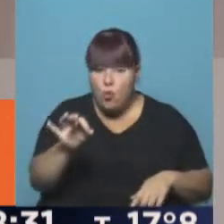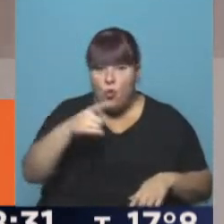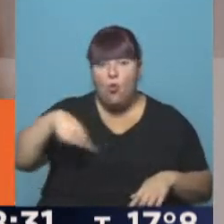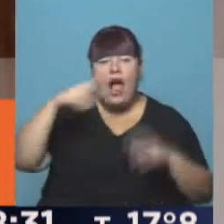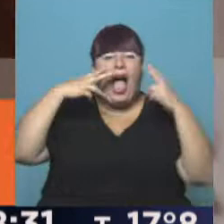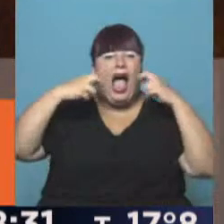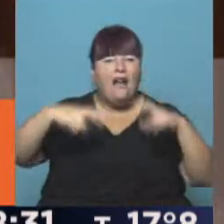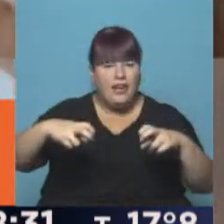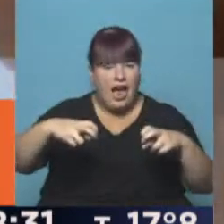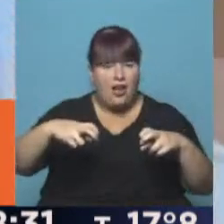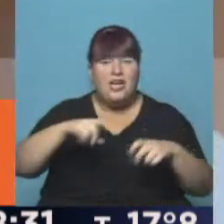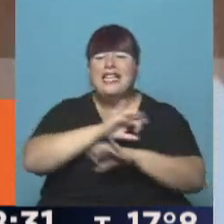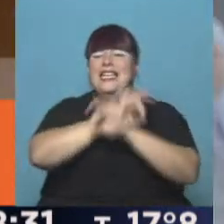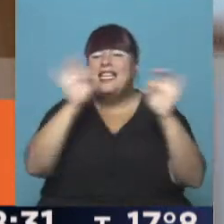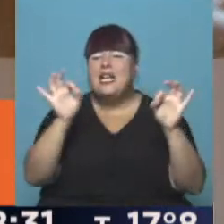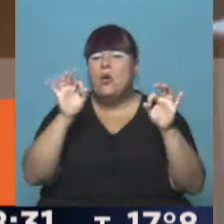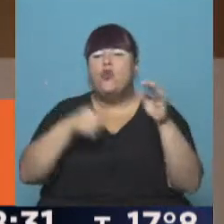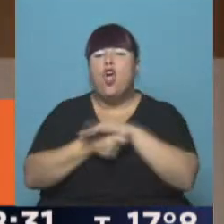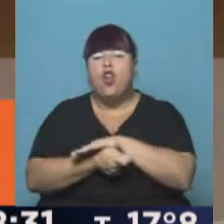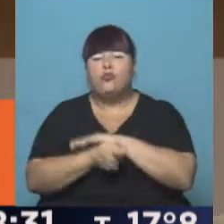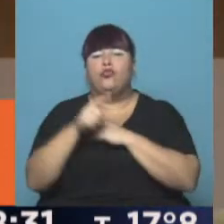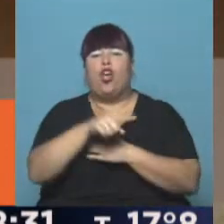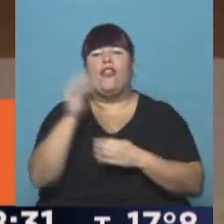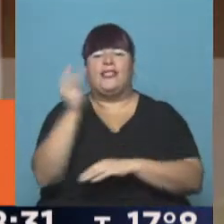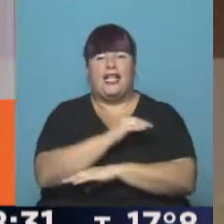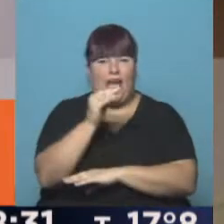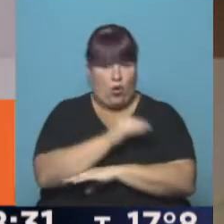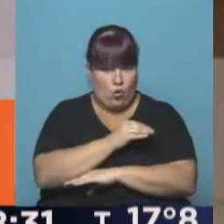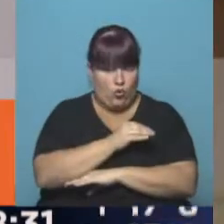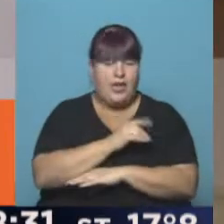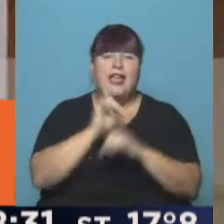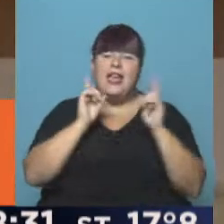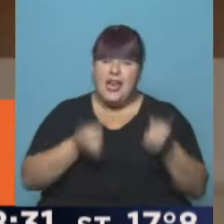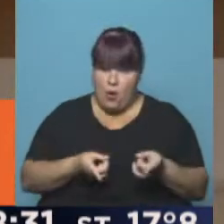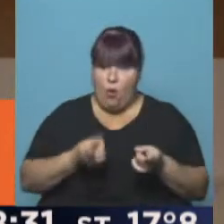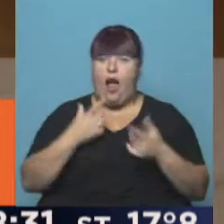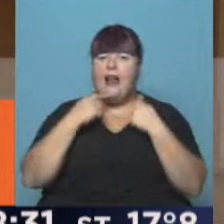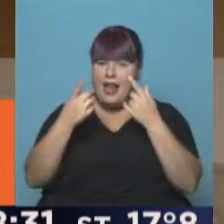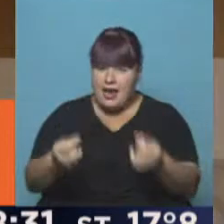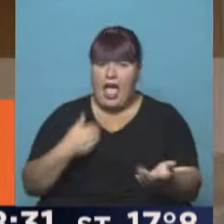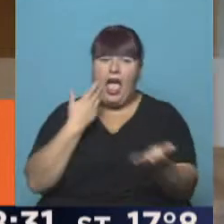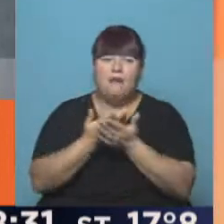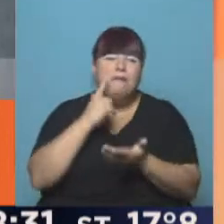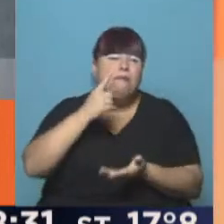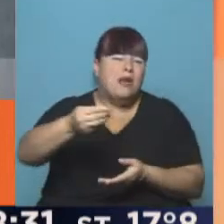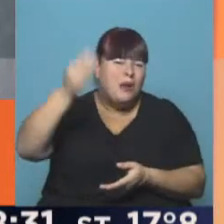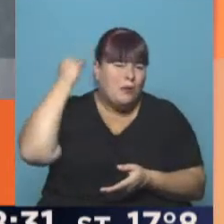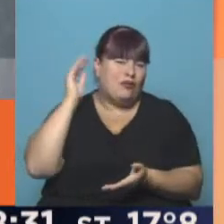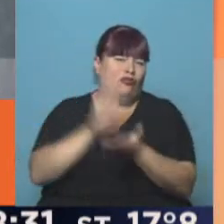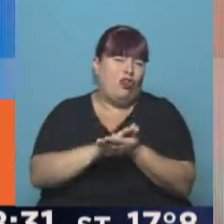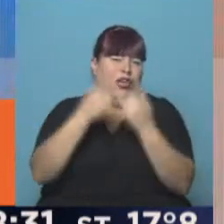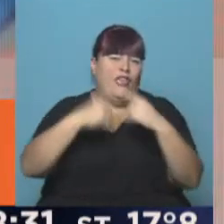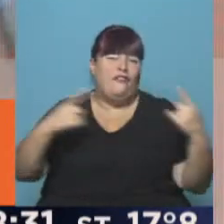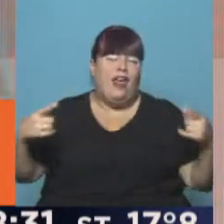investigaron ningún caso de corrupción en la provincia de santa cruz a pesar de que se han manifestados mil veces sobre